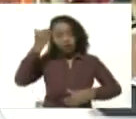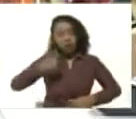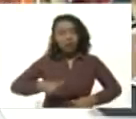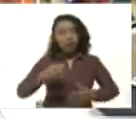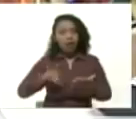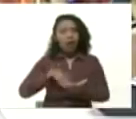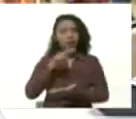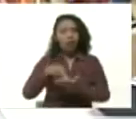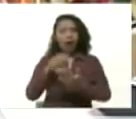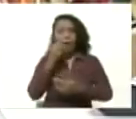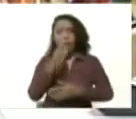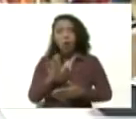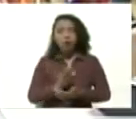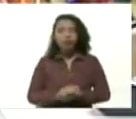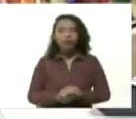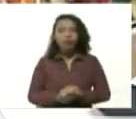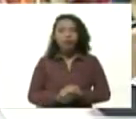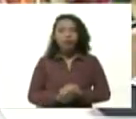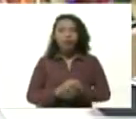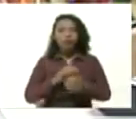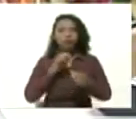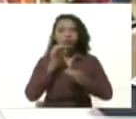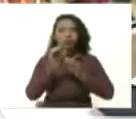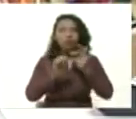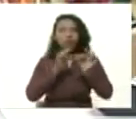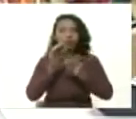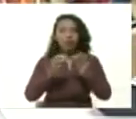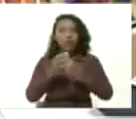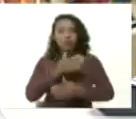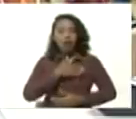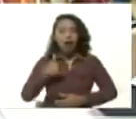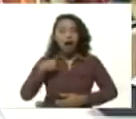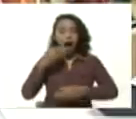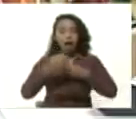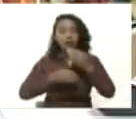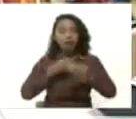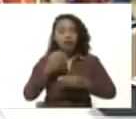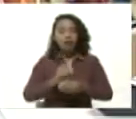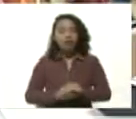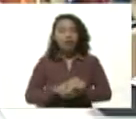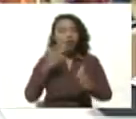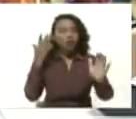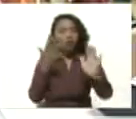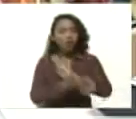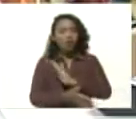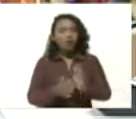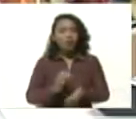Bueno, comentario que quería hacer sobre